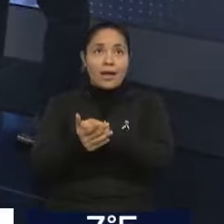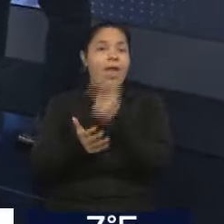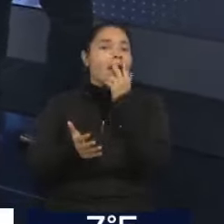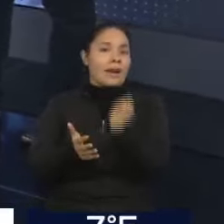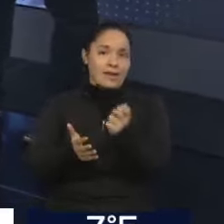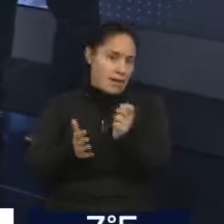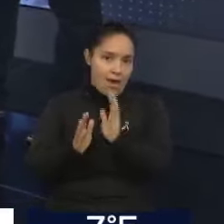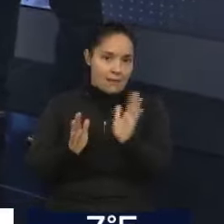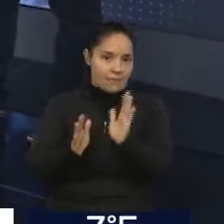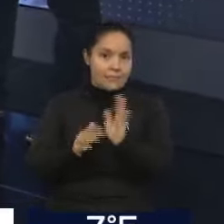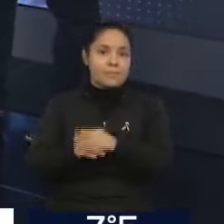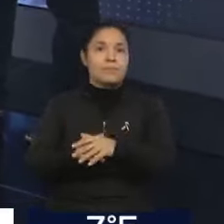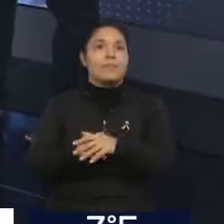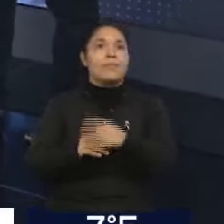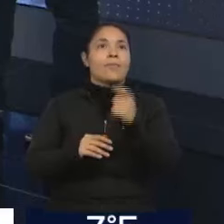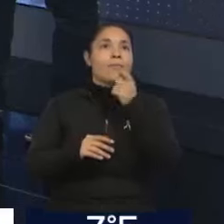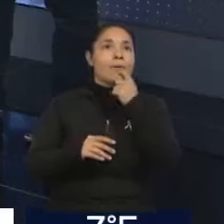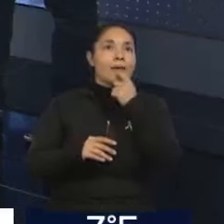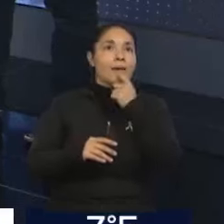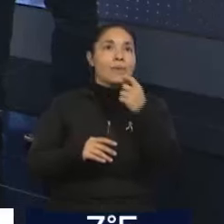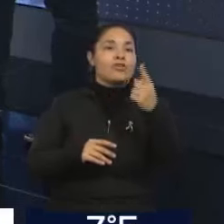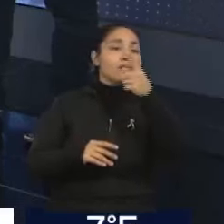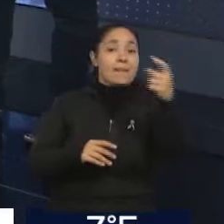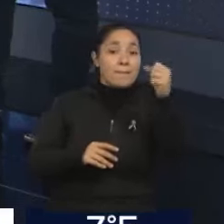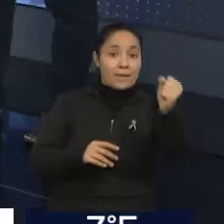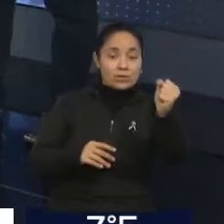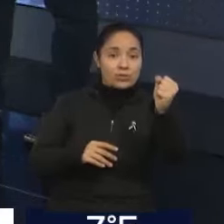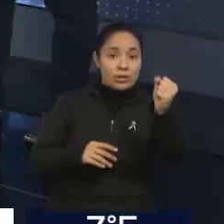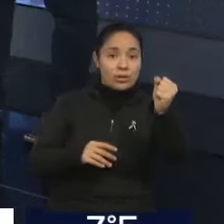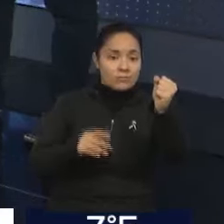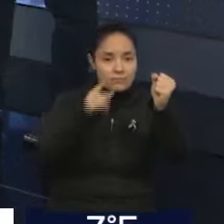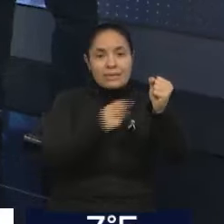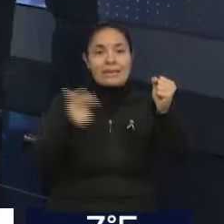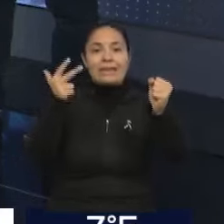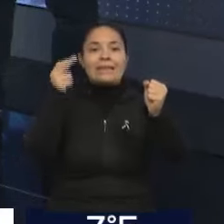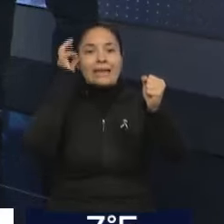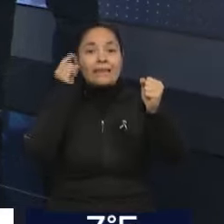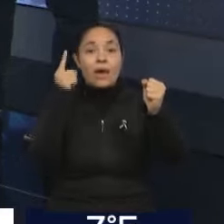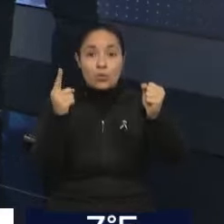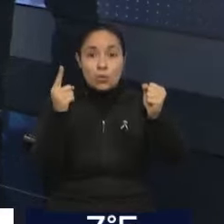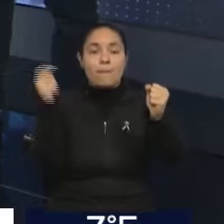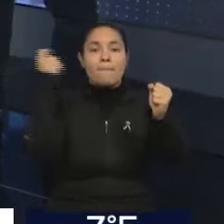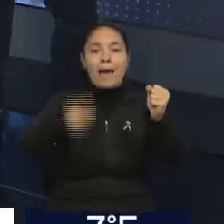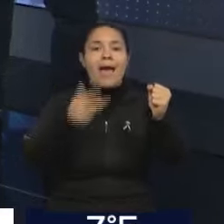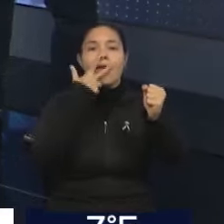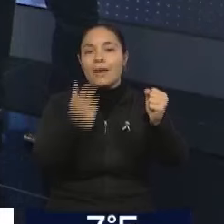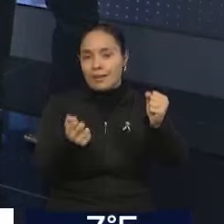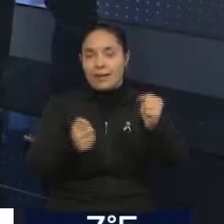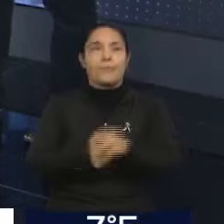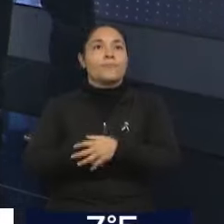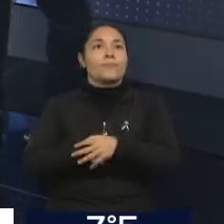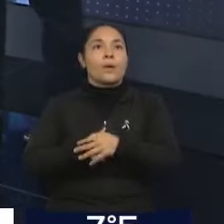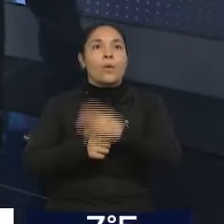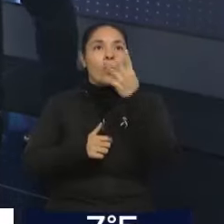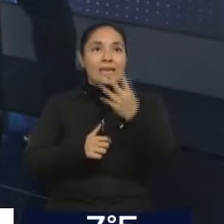energía. Cada 100 pesos, 31 pesos corresponden al valor de la energía tal que consumís. El 43 es